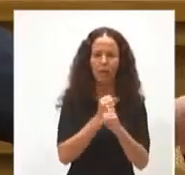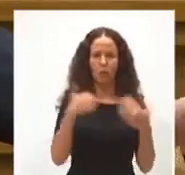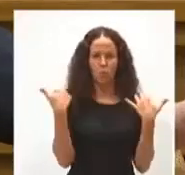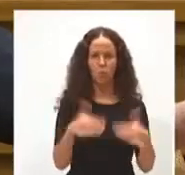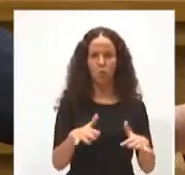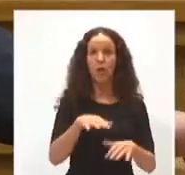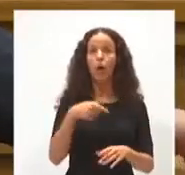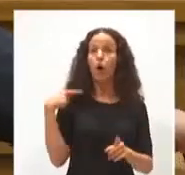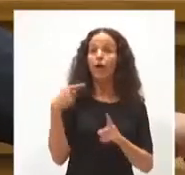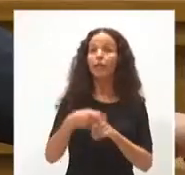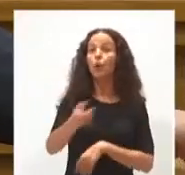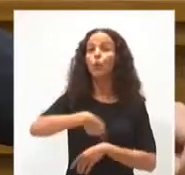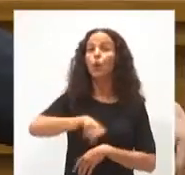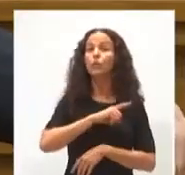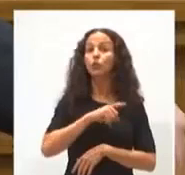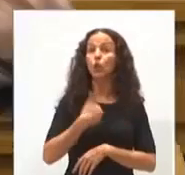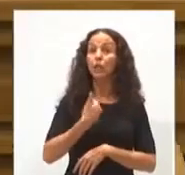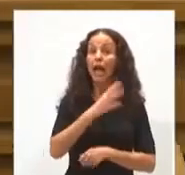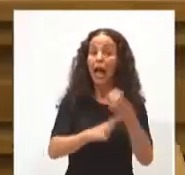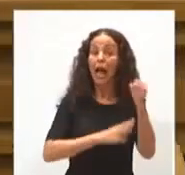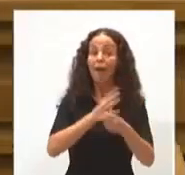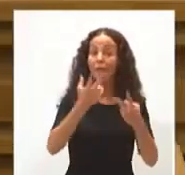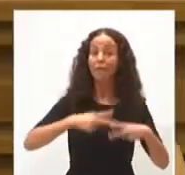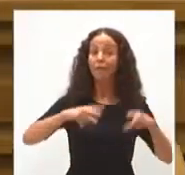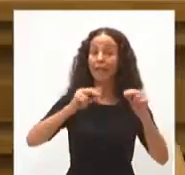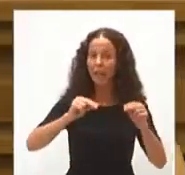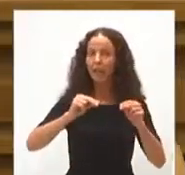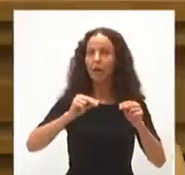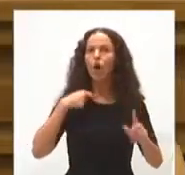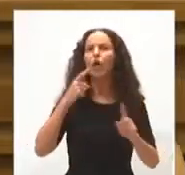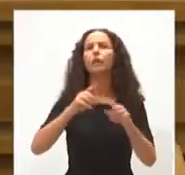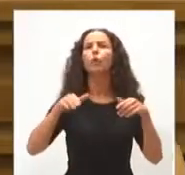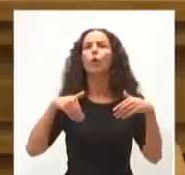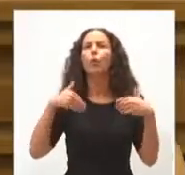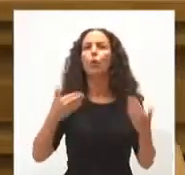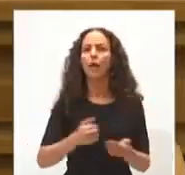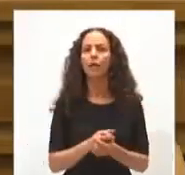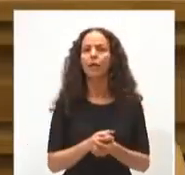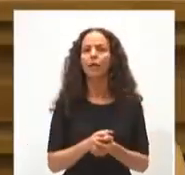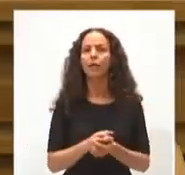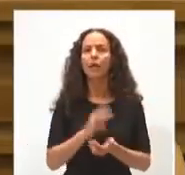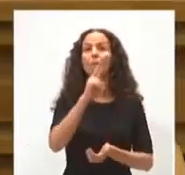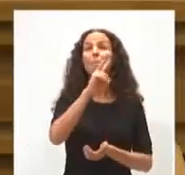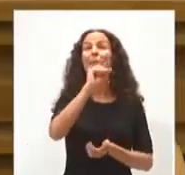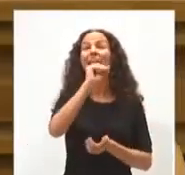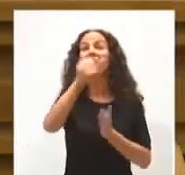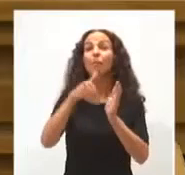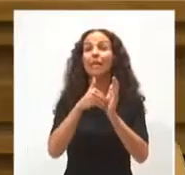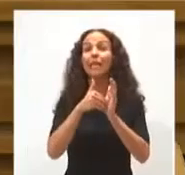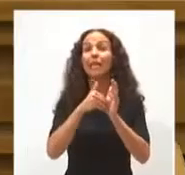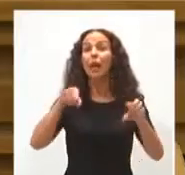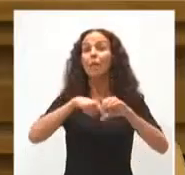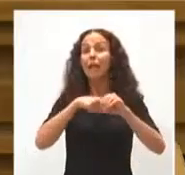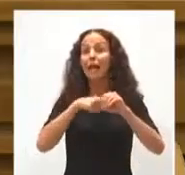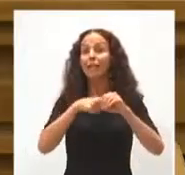decir que nuestro objetivo es que cuando acabe este mandato haber llegado a un haber alcanzado 20 mil plazas de oferta